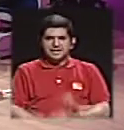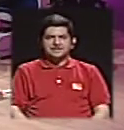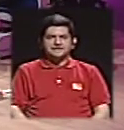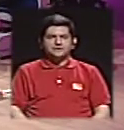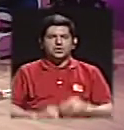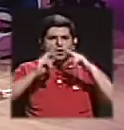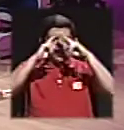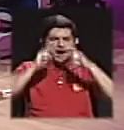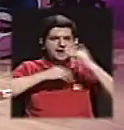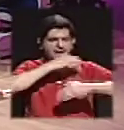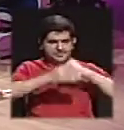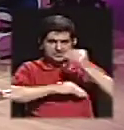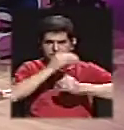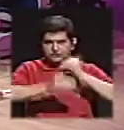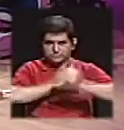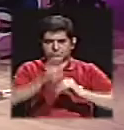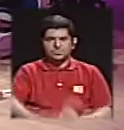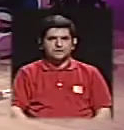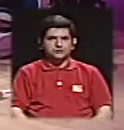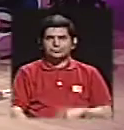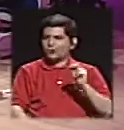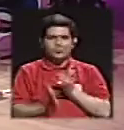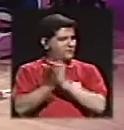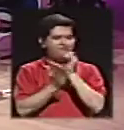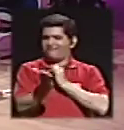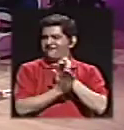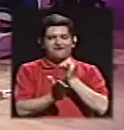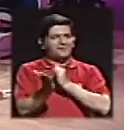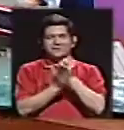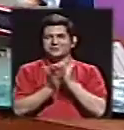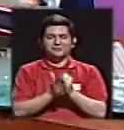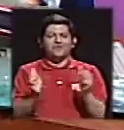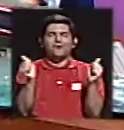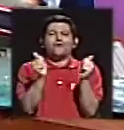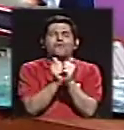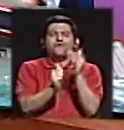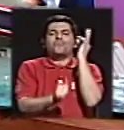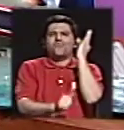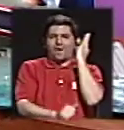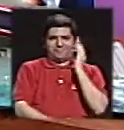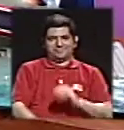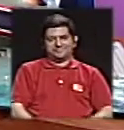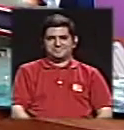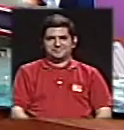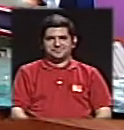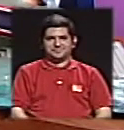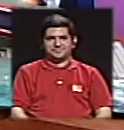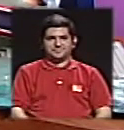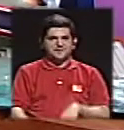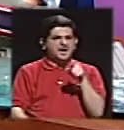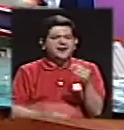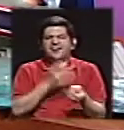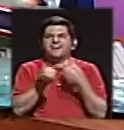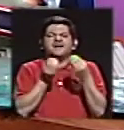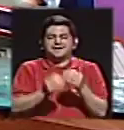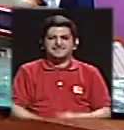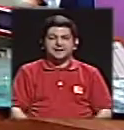más a analizar el proceso, no es una investigación con mujeres, ¿no? Ajá. Lo que se hizo